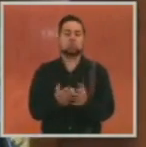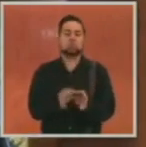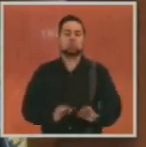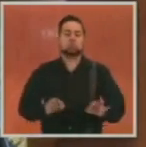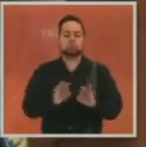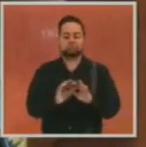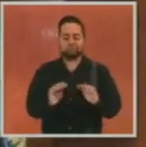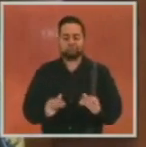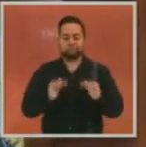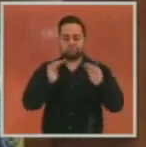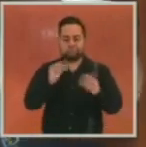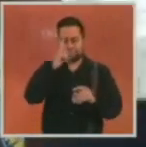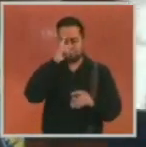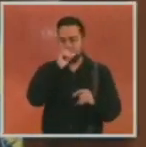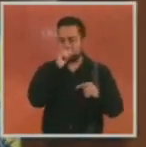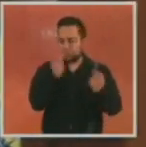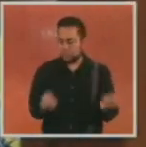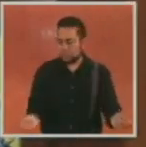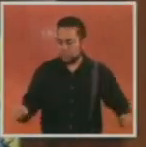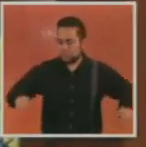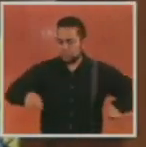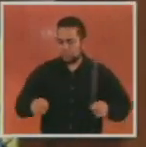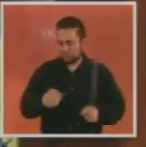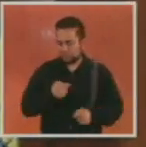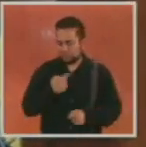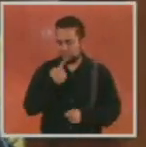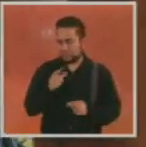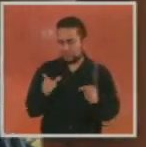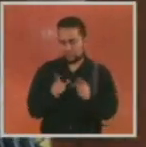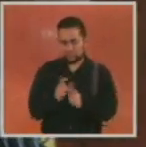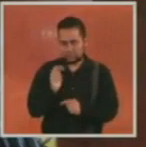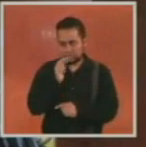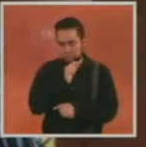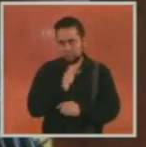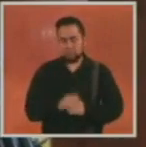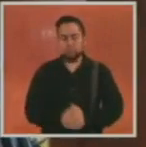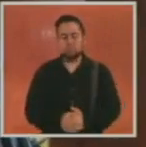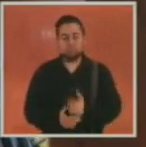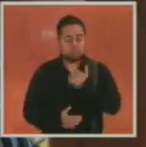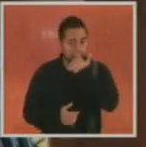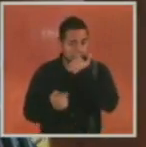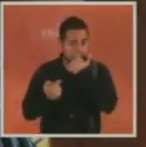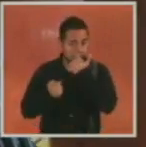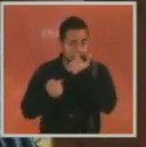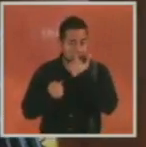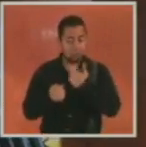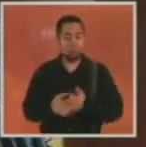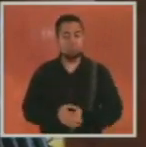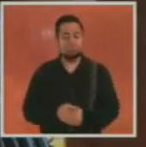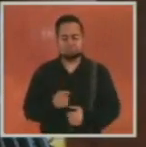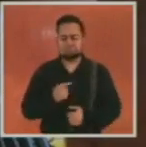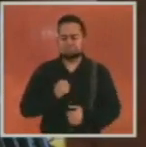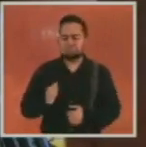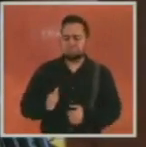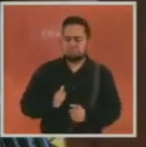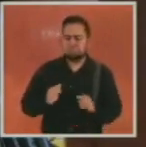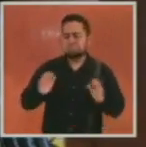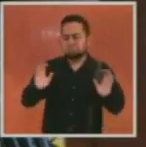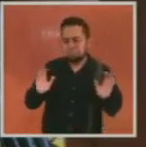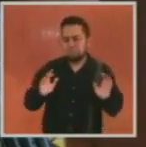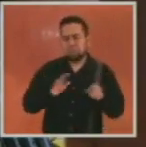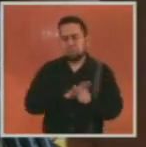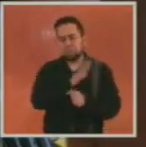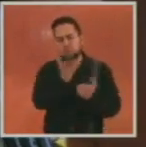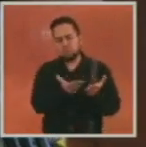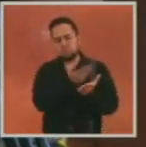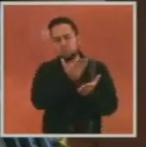en el acción de la guelaguettes te comento rápidamente su servidor se tomó el atrevimiento de hacer una